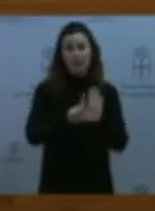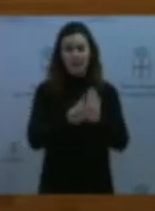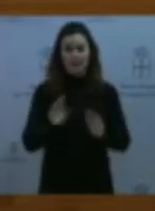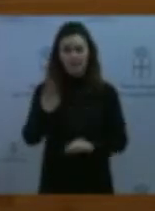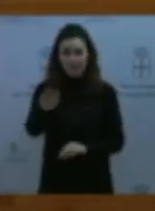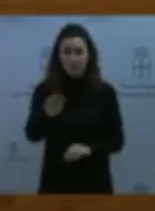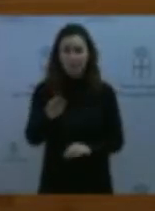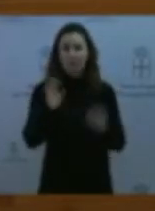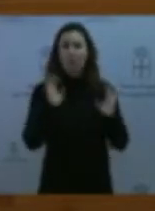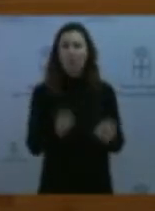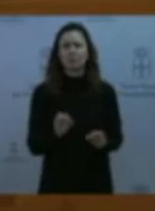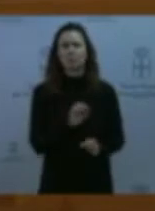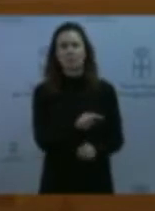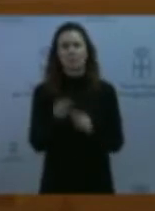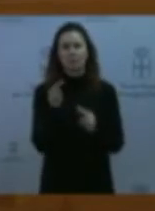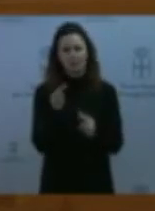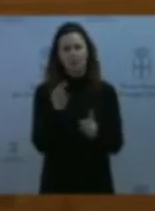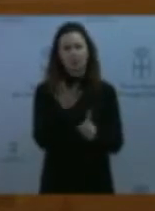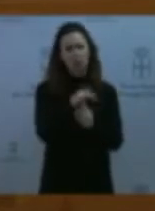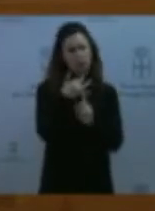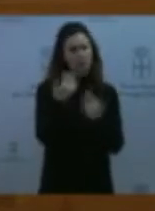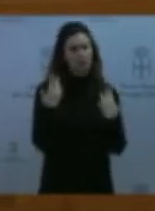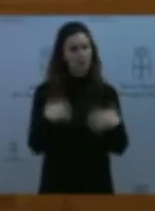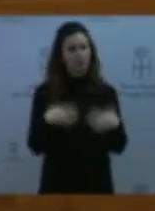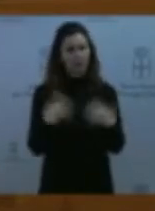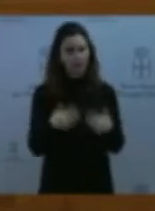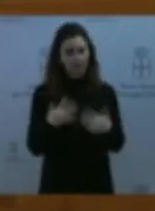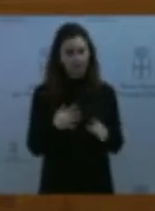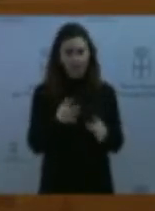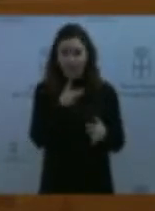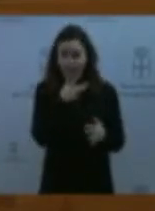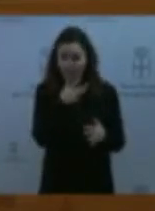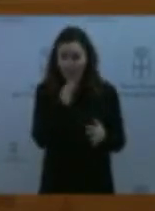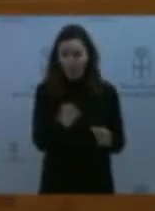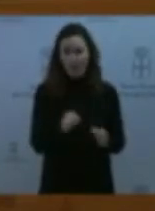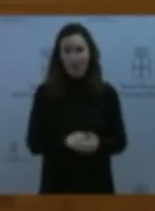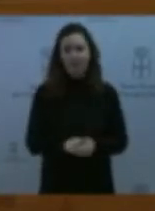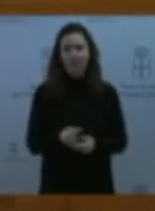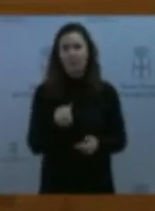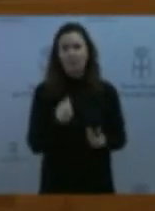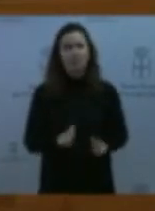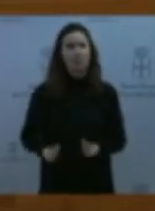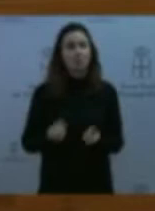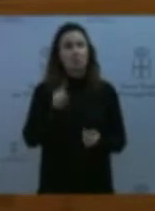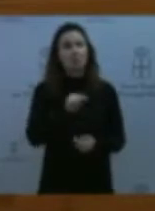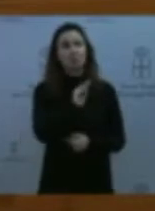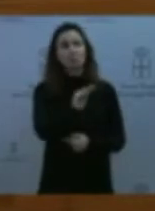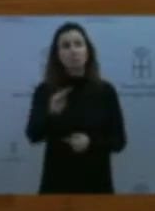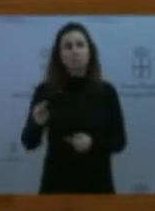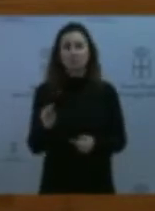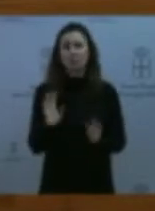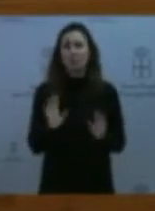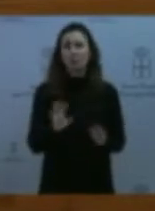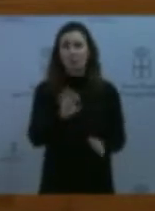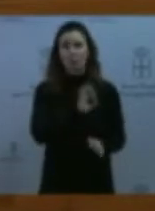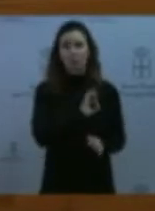mucha dramatización. Tuve la sensación, no sé ustedes, señorías, de que doña Paula interpelaba a la Cámara, que no interpelaba